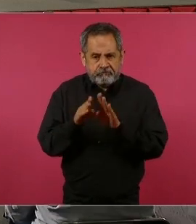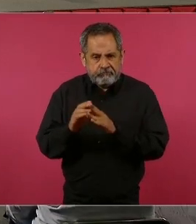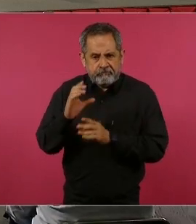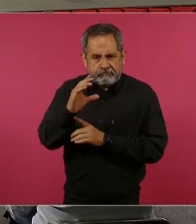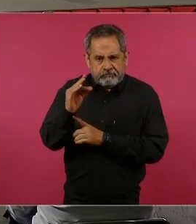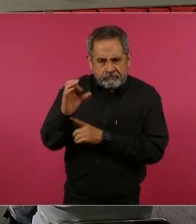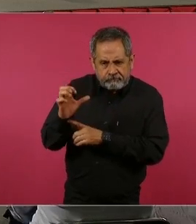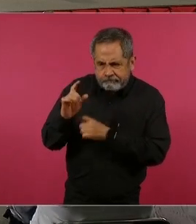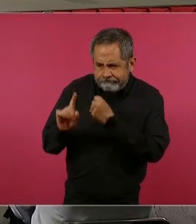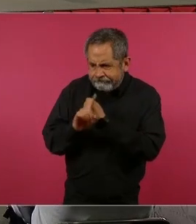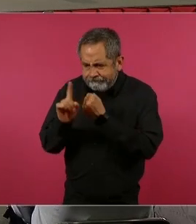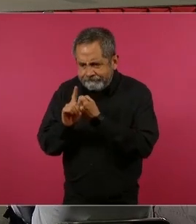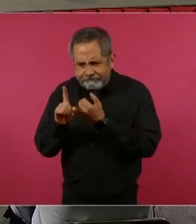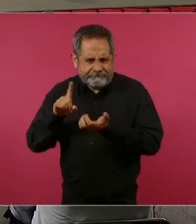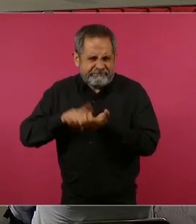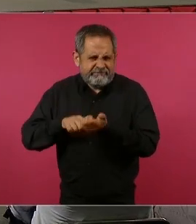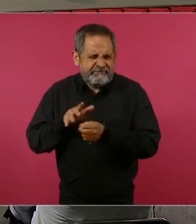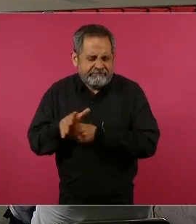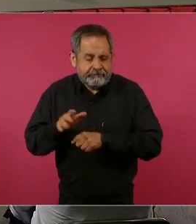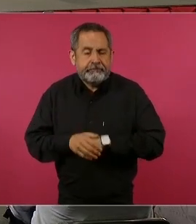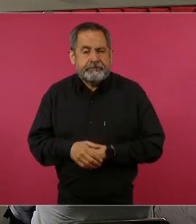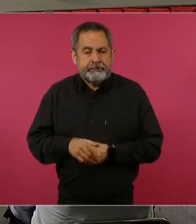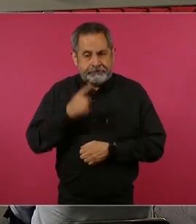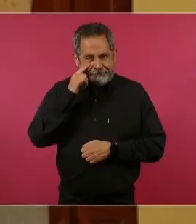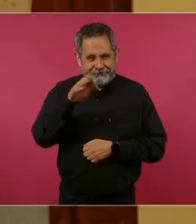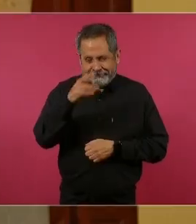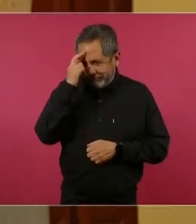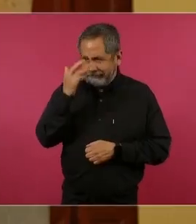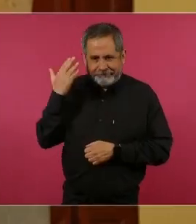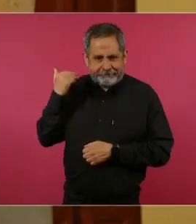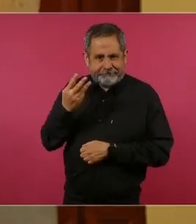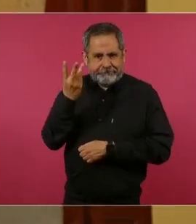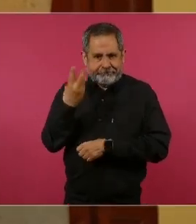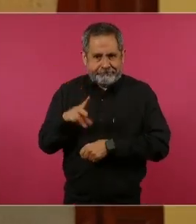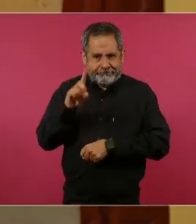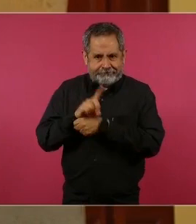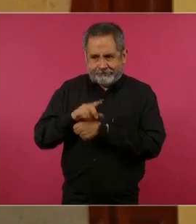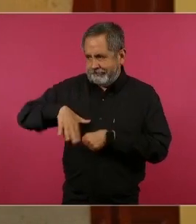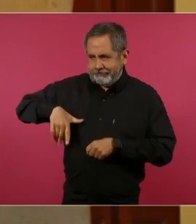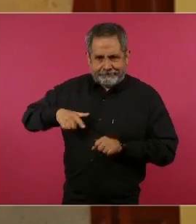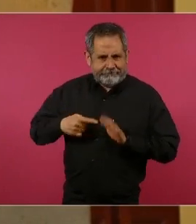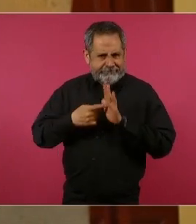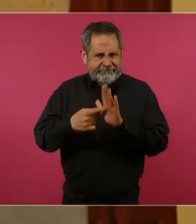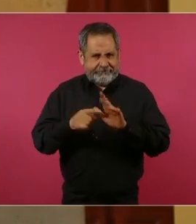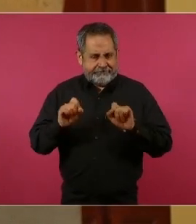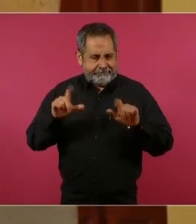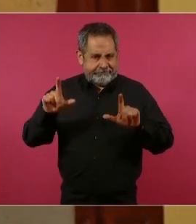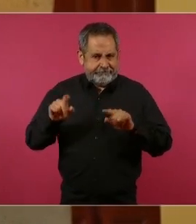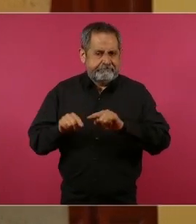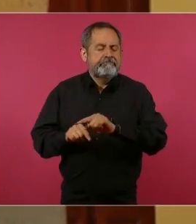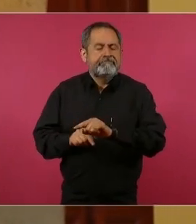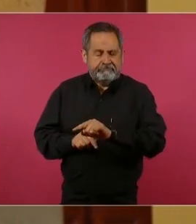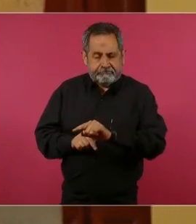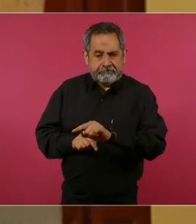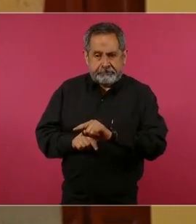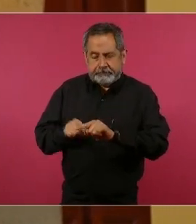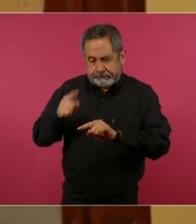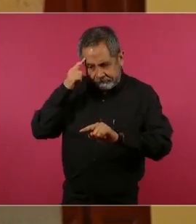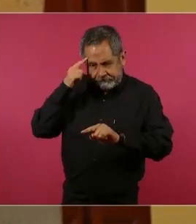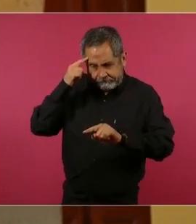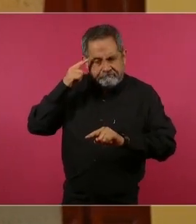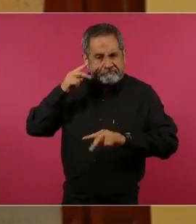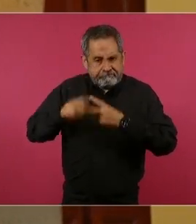Federal de Electricidad. Ante el fenómeno de los tres días que acaba de presentar mi compañero, se emprendió una